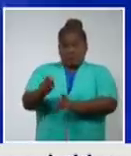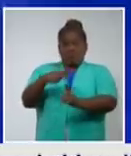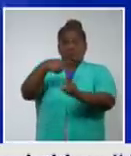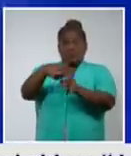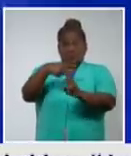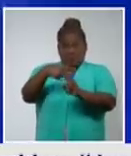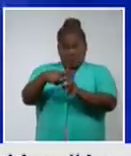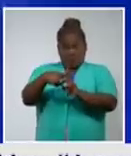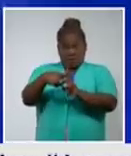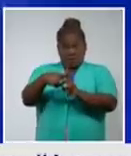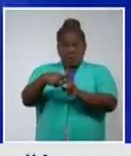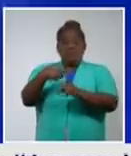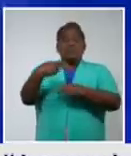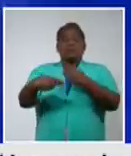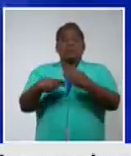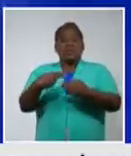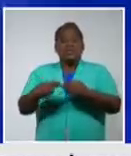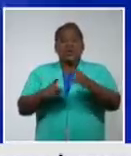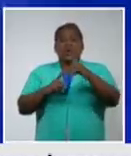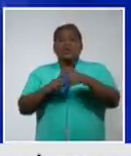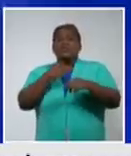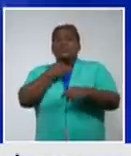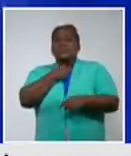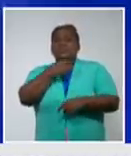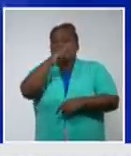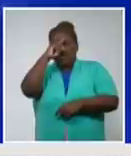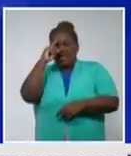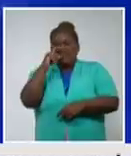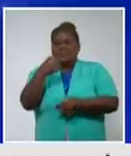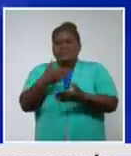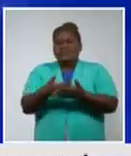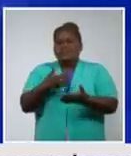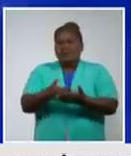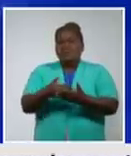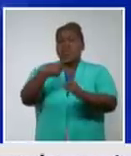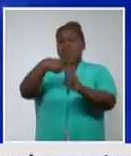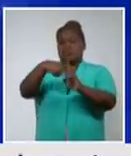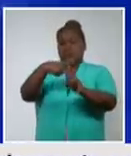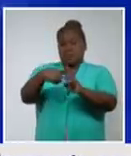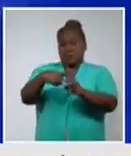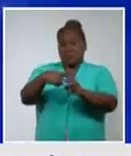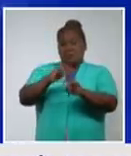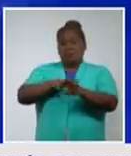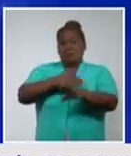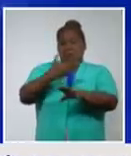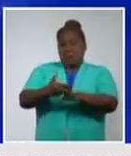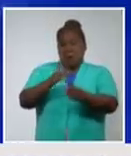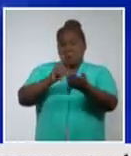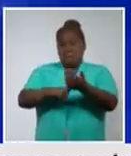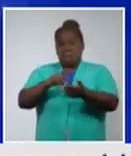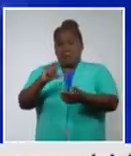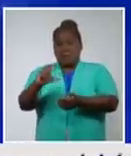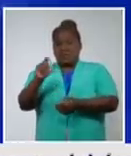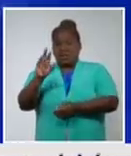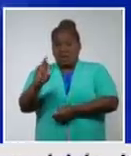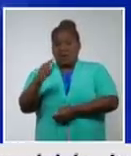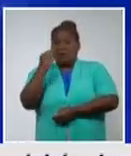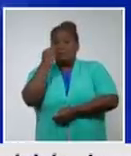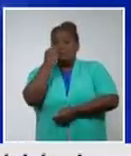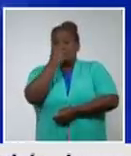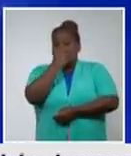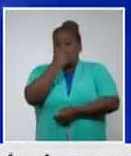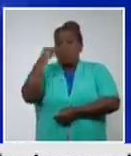un test de antígenos, haya dado positivo y luego el PCR en tiempo real practicado horas después haya dado